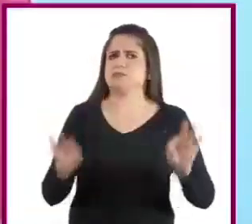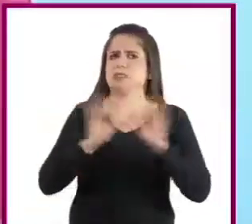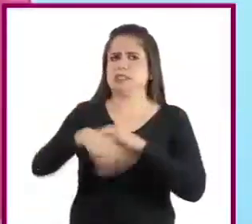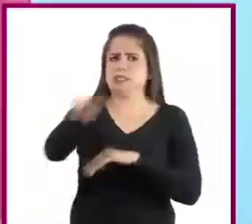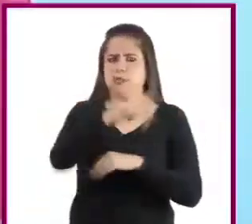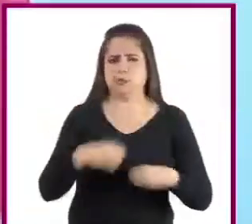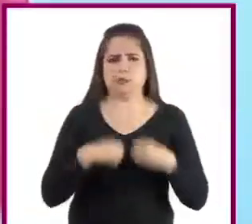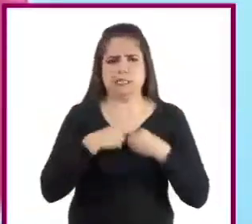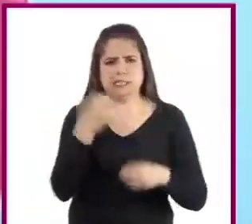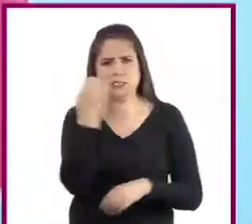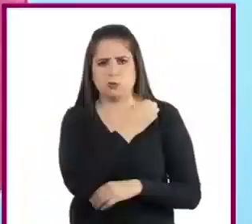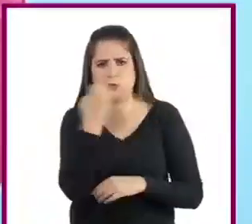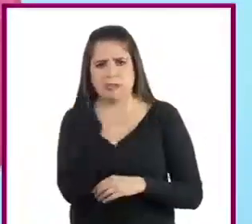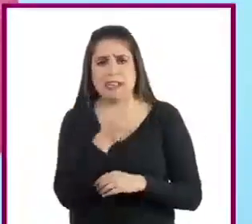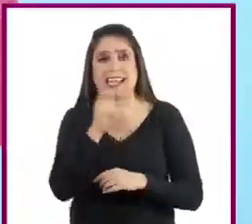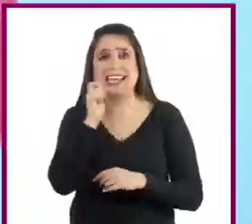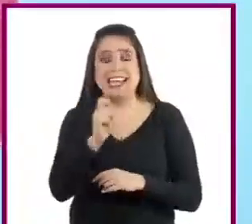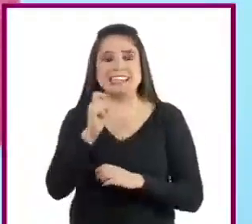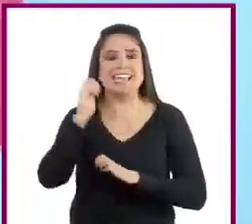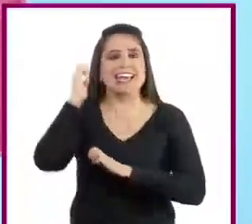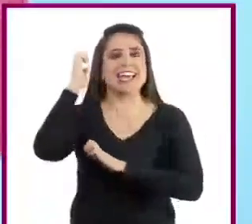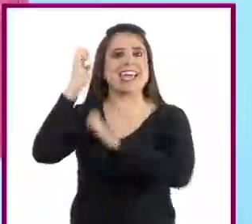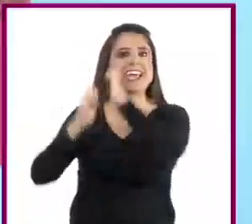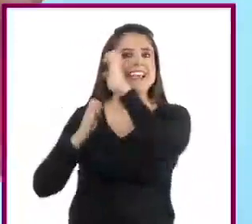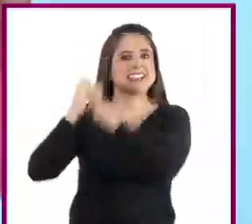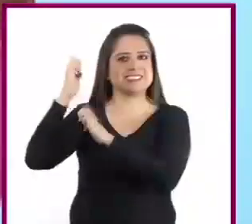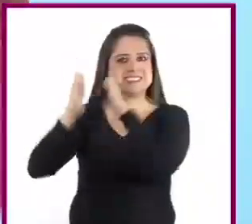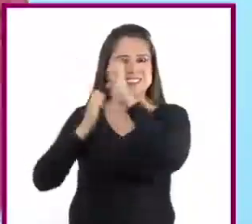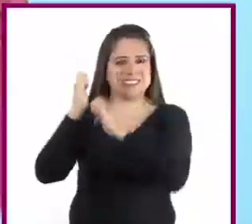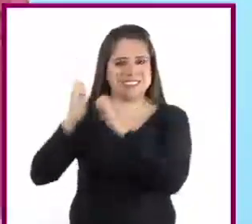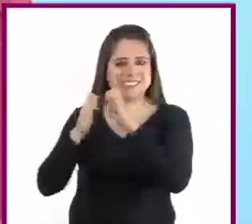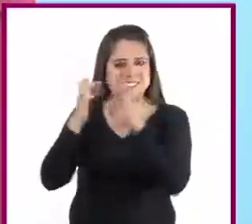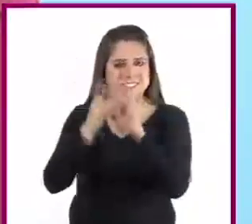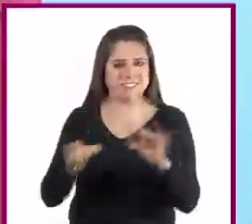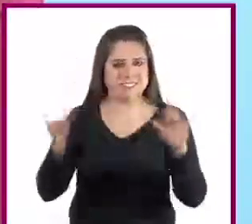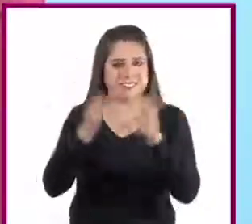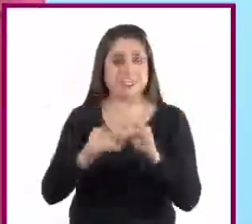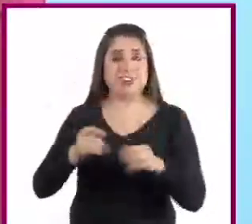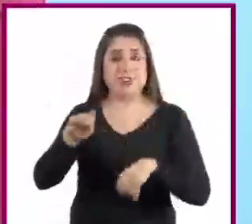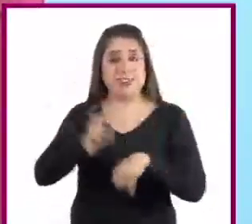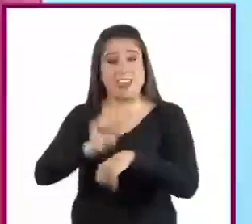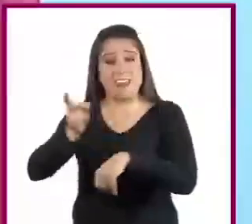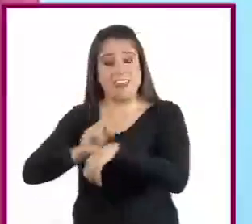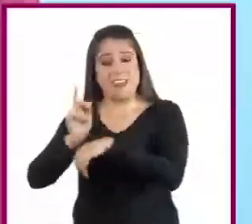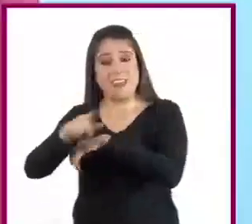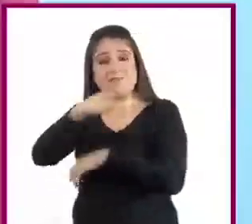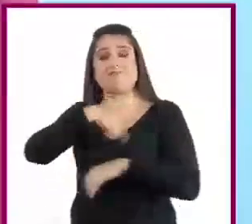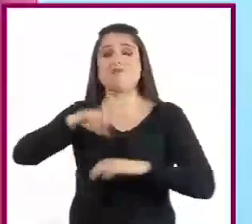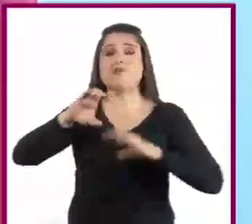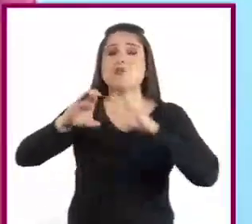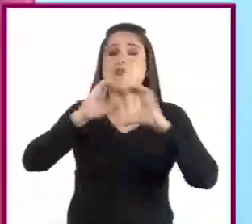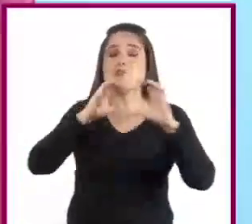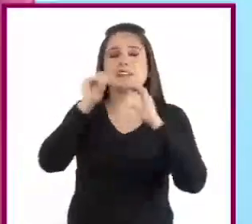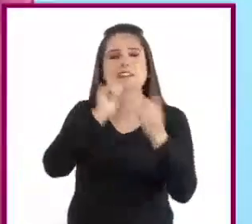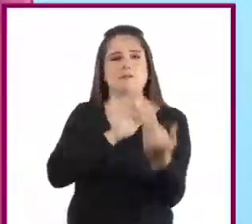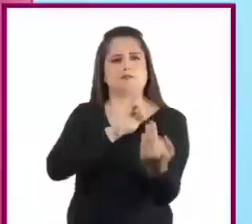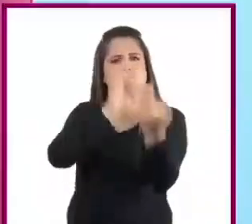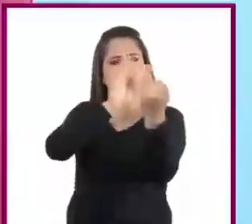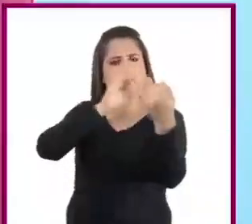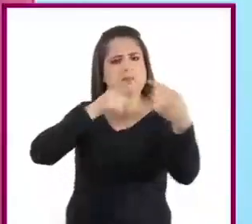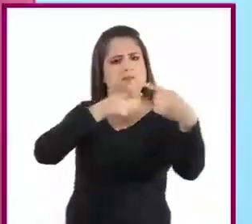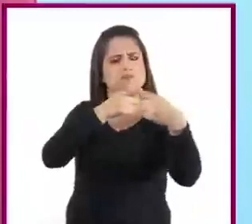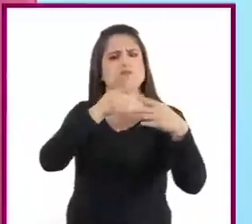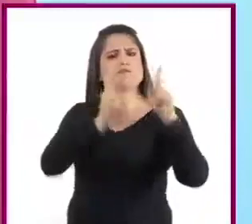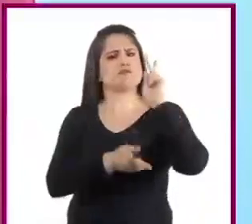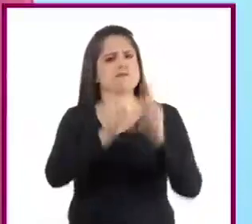vida académica: las exposiciones. Todos los días nos comunicamos con alguien de frente,